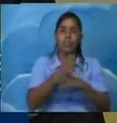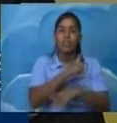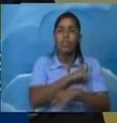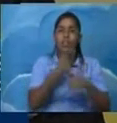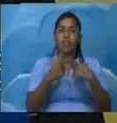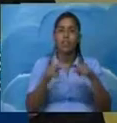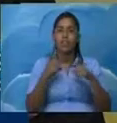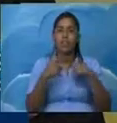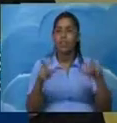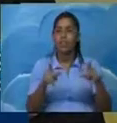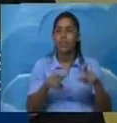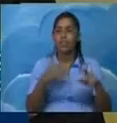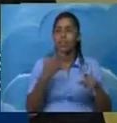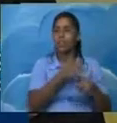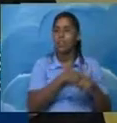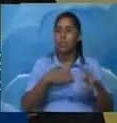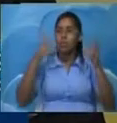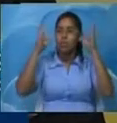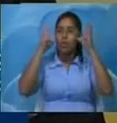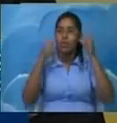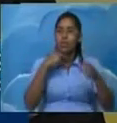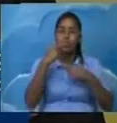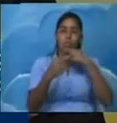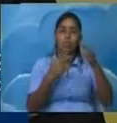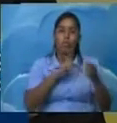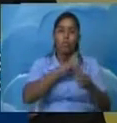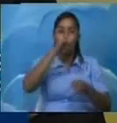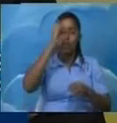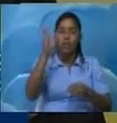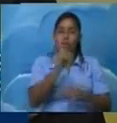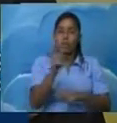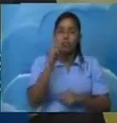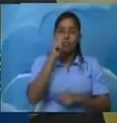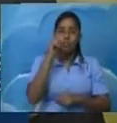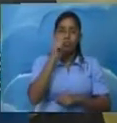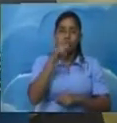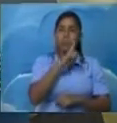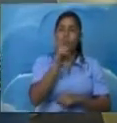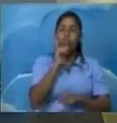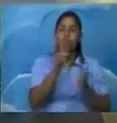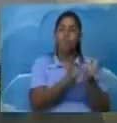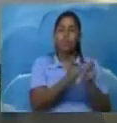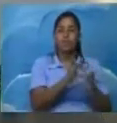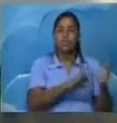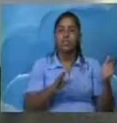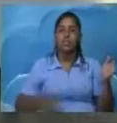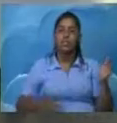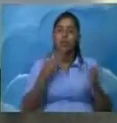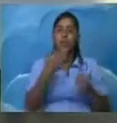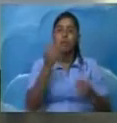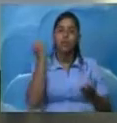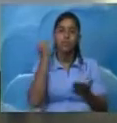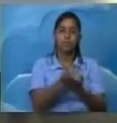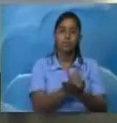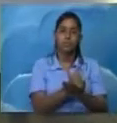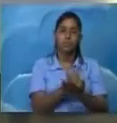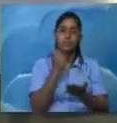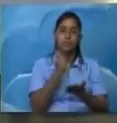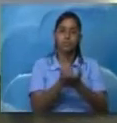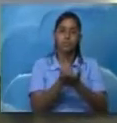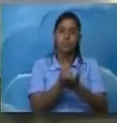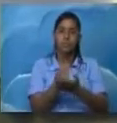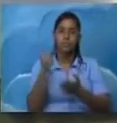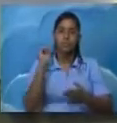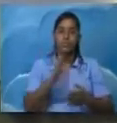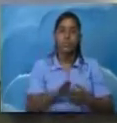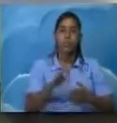diferentes emisoras. Queremos oír voz de Dios y no de hombre. En el nombre de Jesús de Nazaret lo pedimos. Amén y amén.